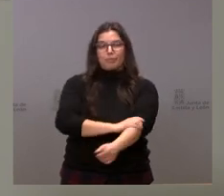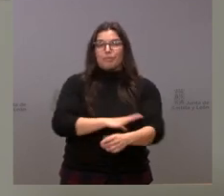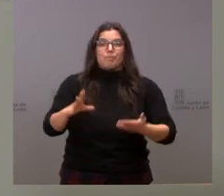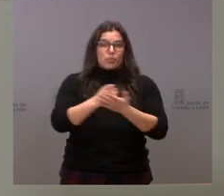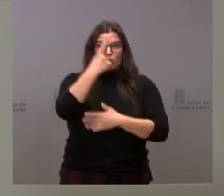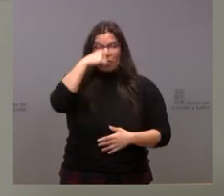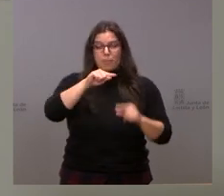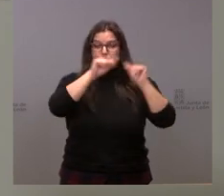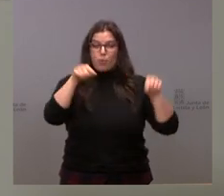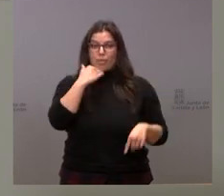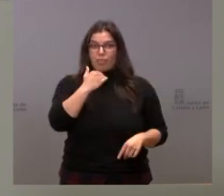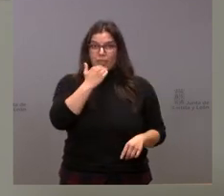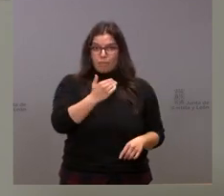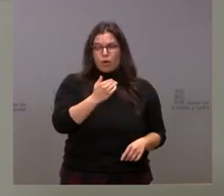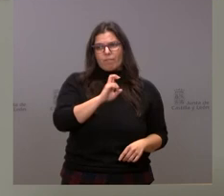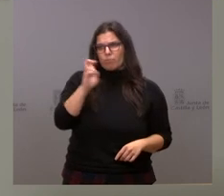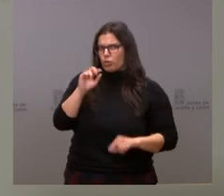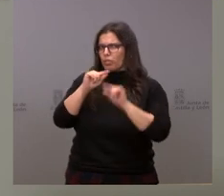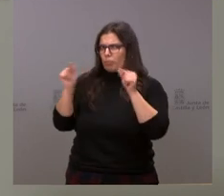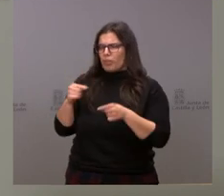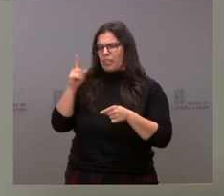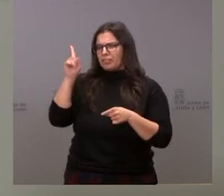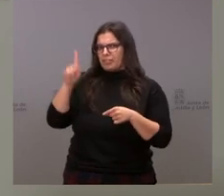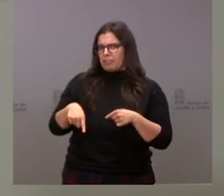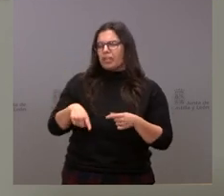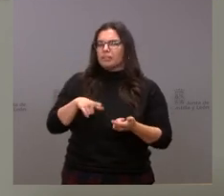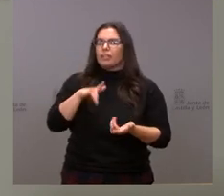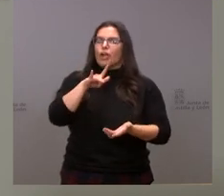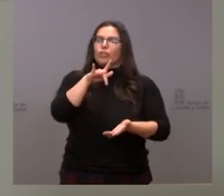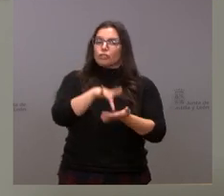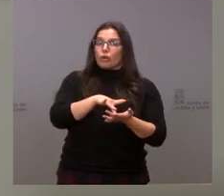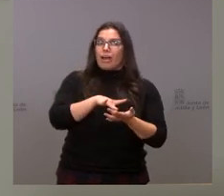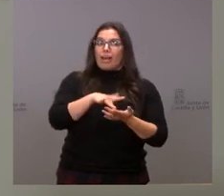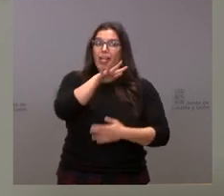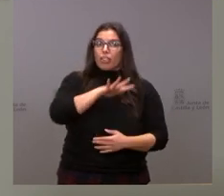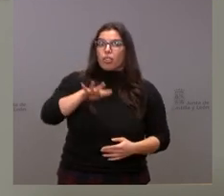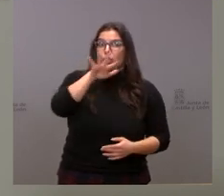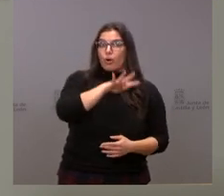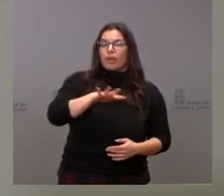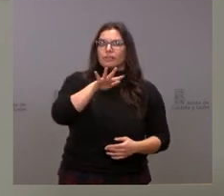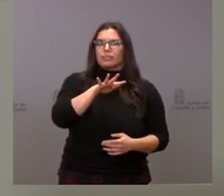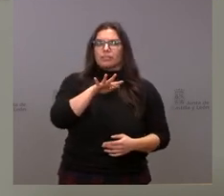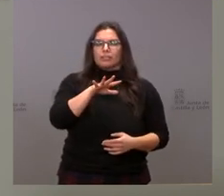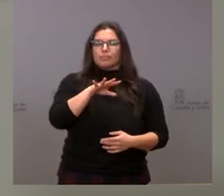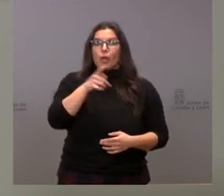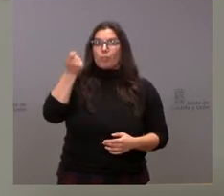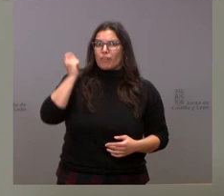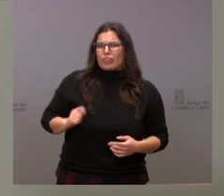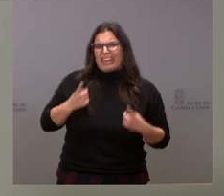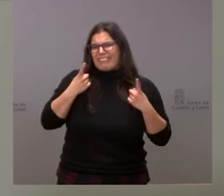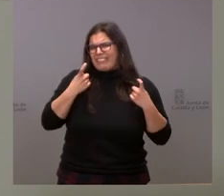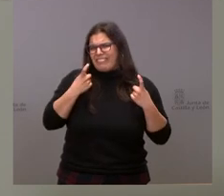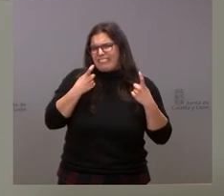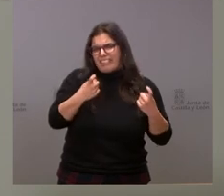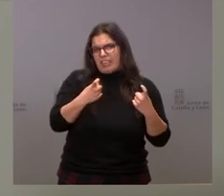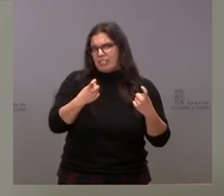provincia de zamora junto con alguna otra provincia de la comunidad son provincias en las cuales el déficit de profesionales médicos es